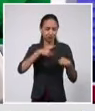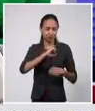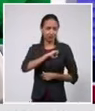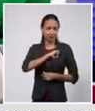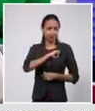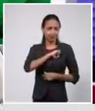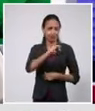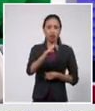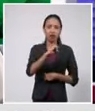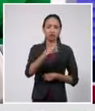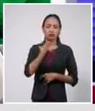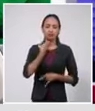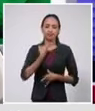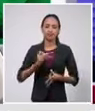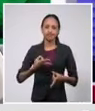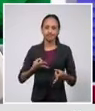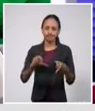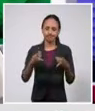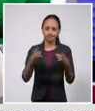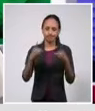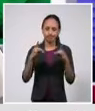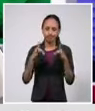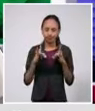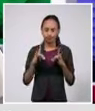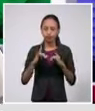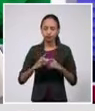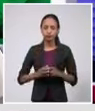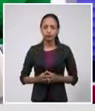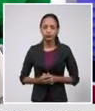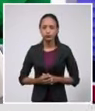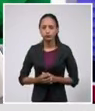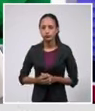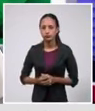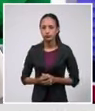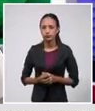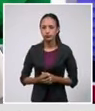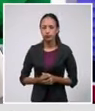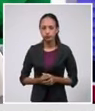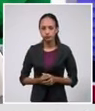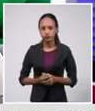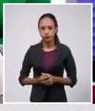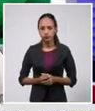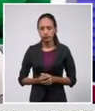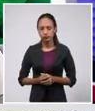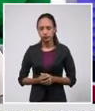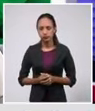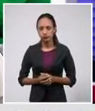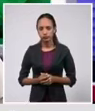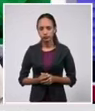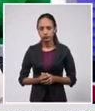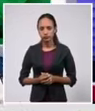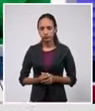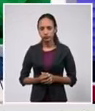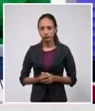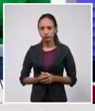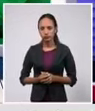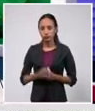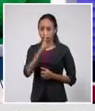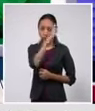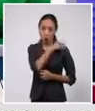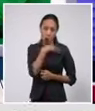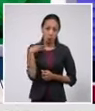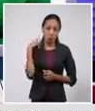sistolia, de la cual no fue posible su recuperación, no obstante las maniobras realizadas.